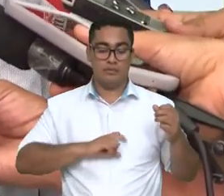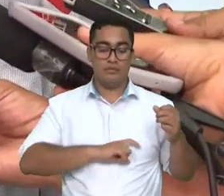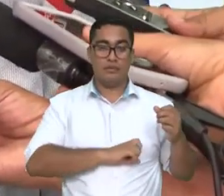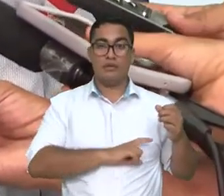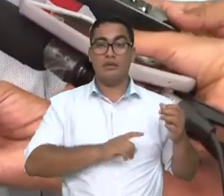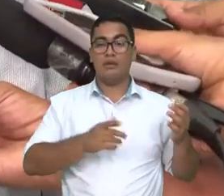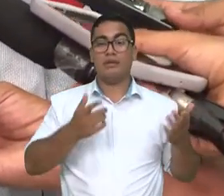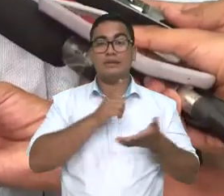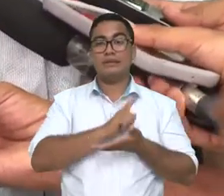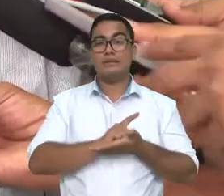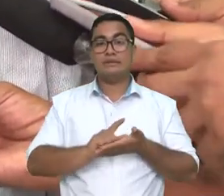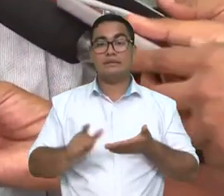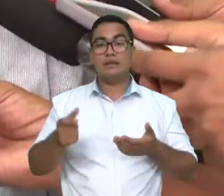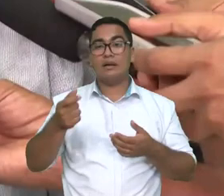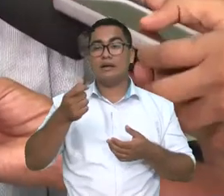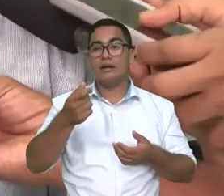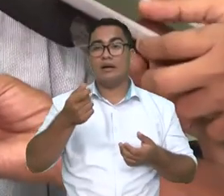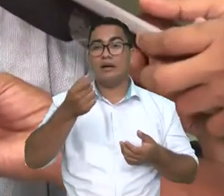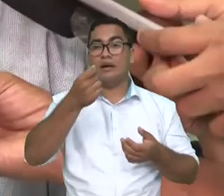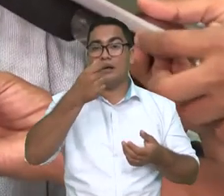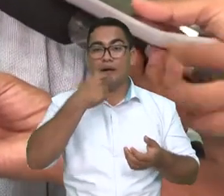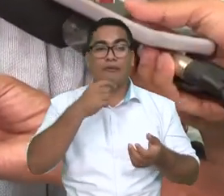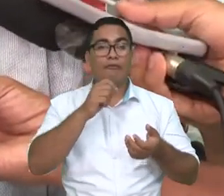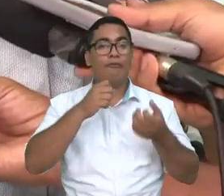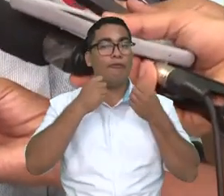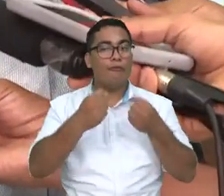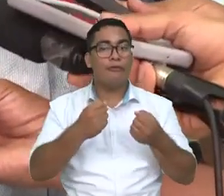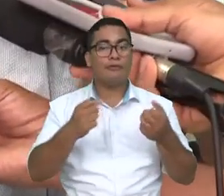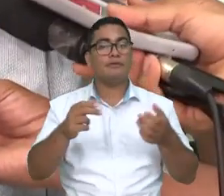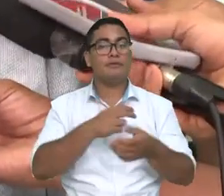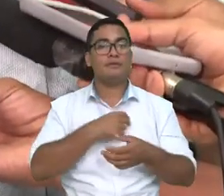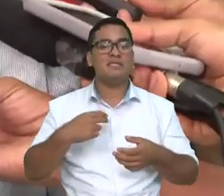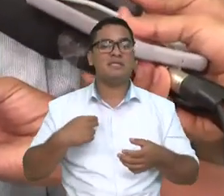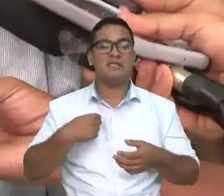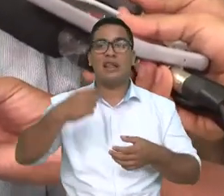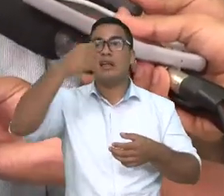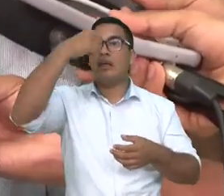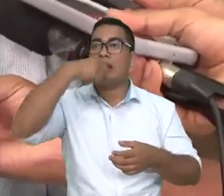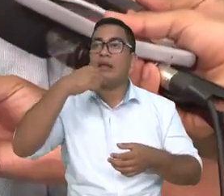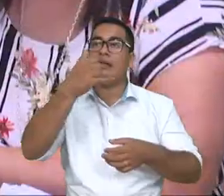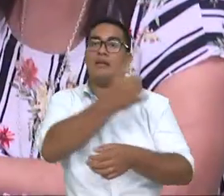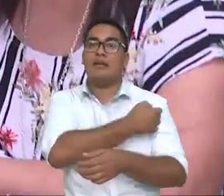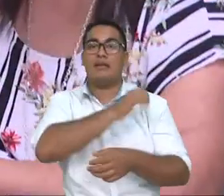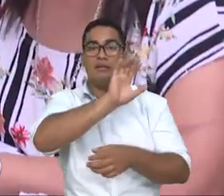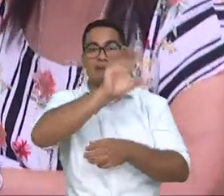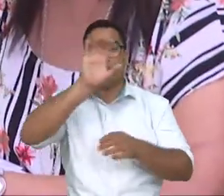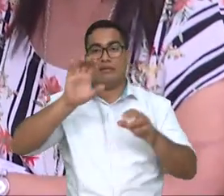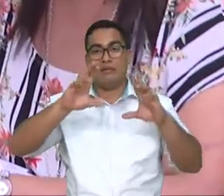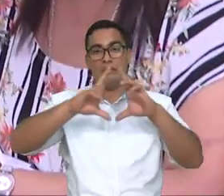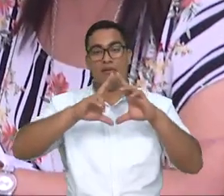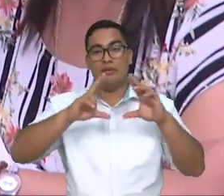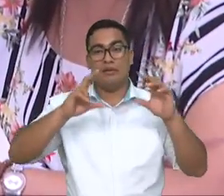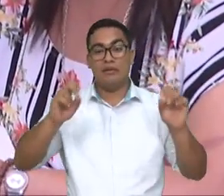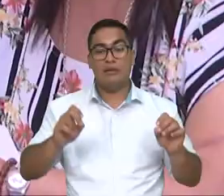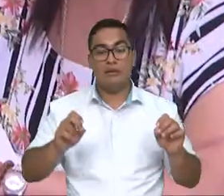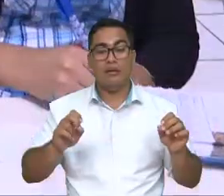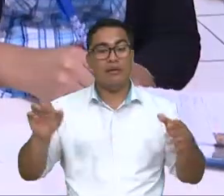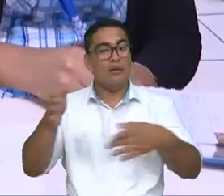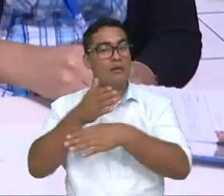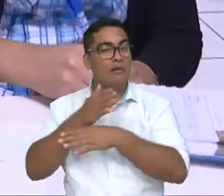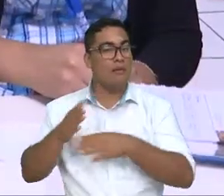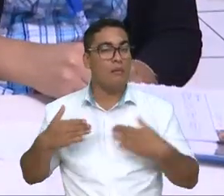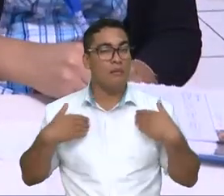que son también acciones complementarias que se realizan durante la jornada de vacunación en todo el país también. Para las jornadas de salud,